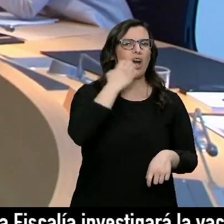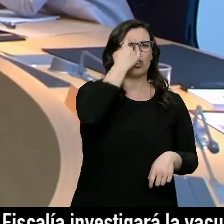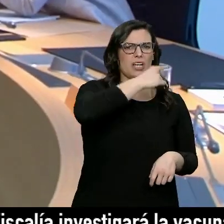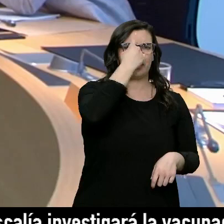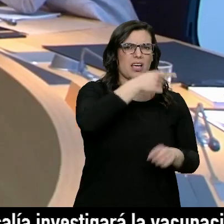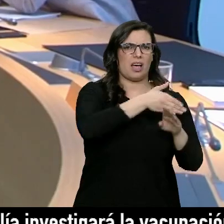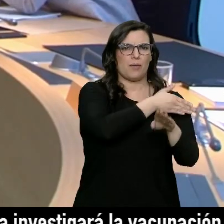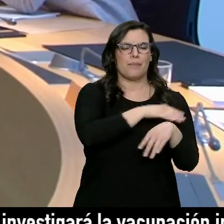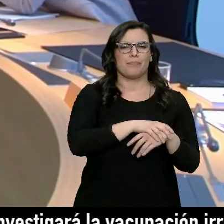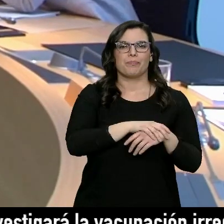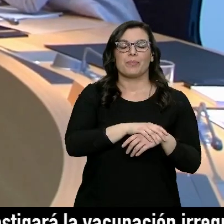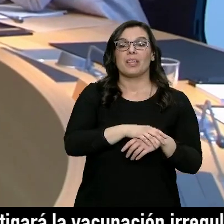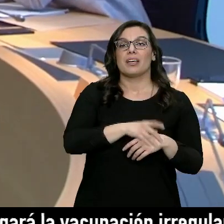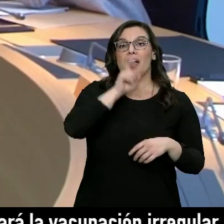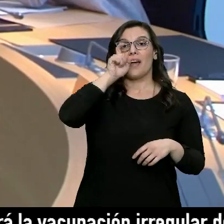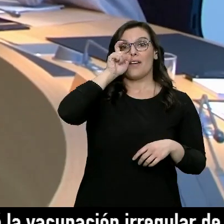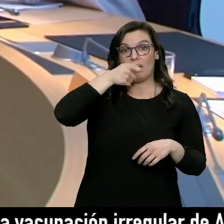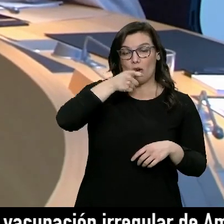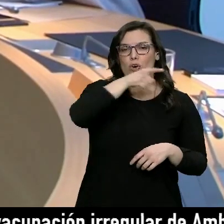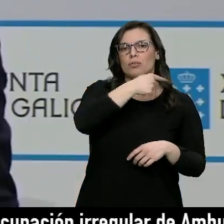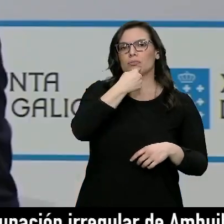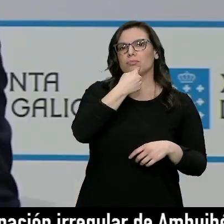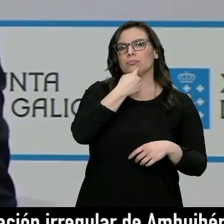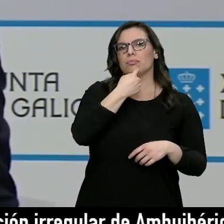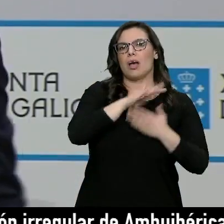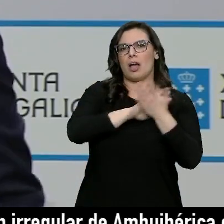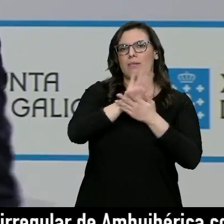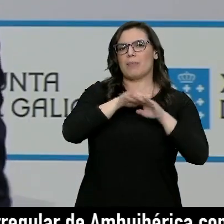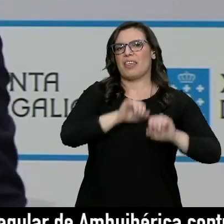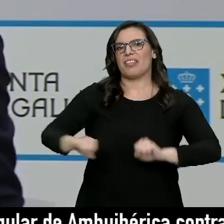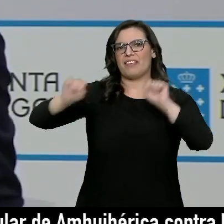que lo ha hecho el gallego Alberto Núñez Feijóo para defender al expresidente.